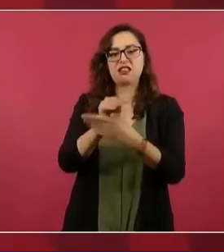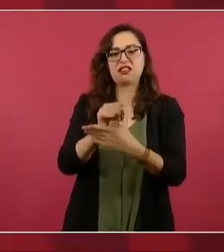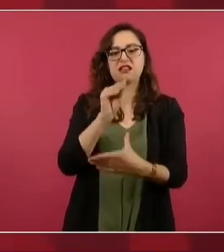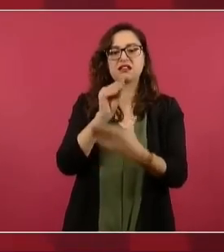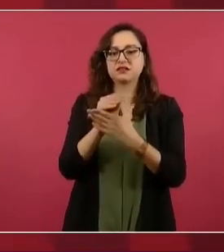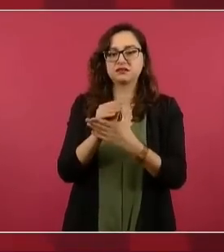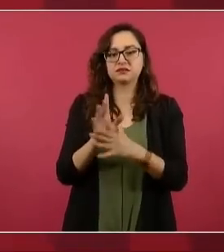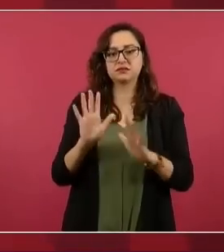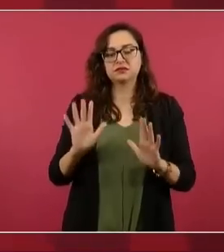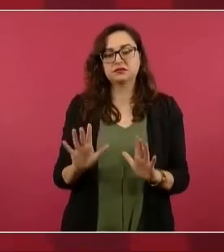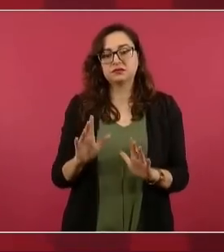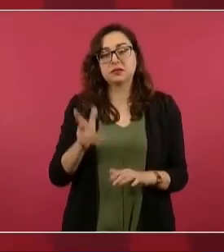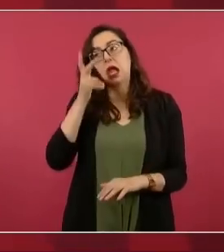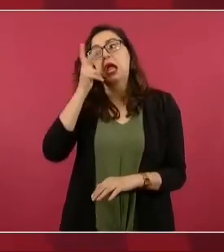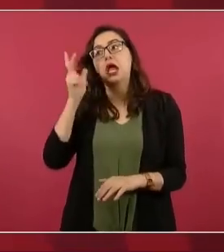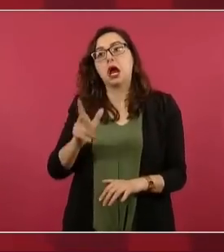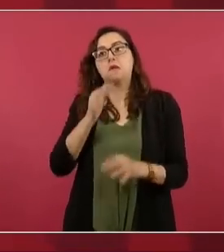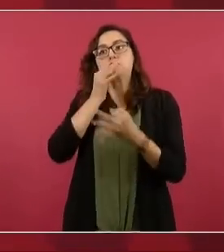se queda en proclama.